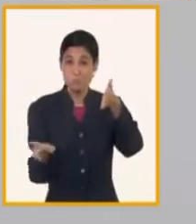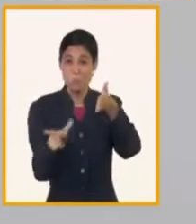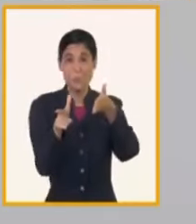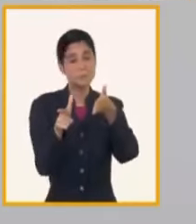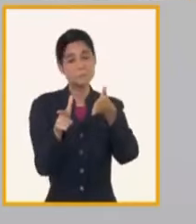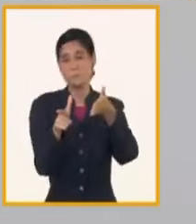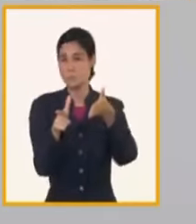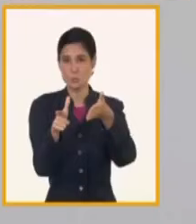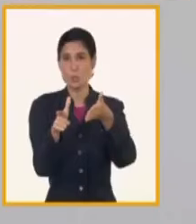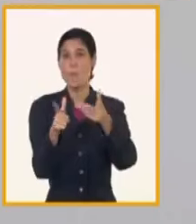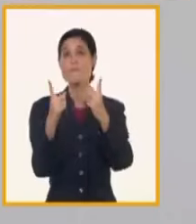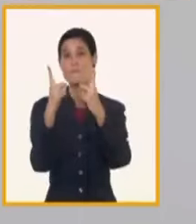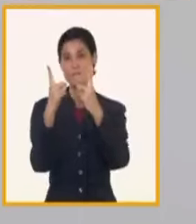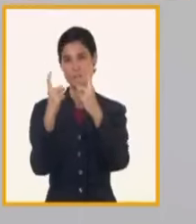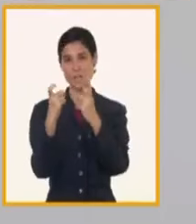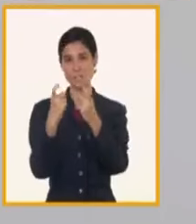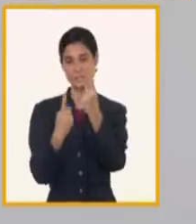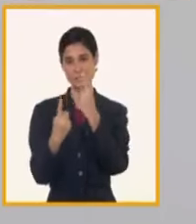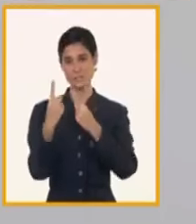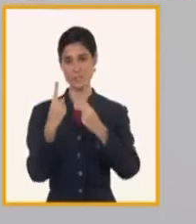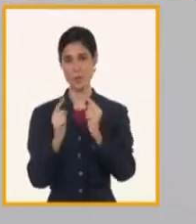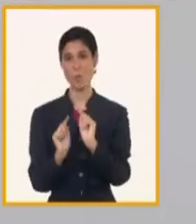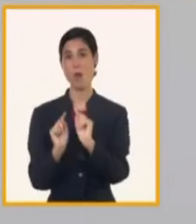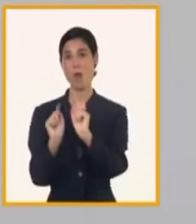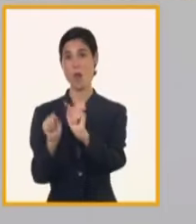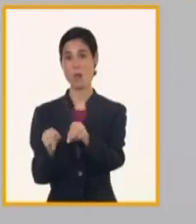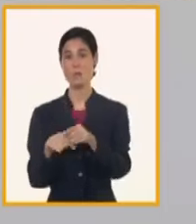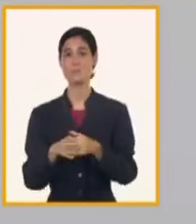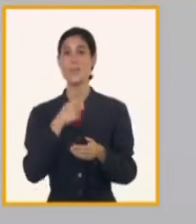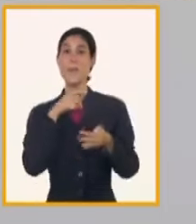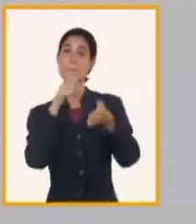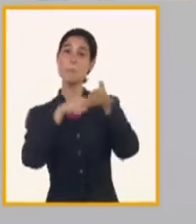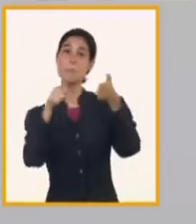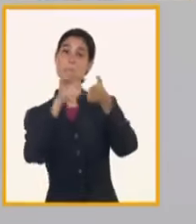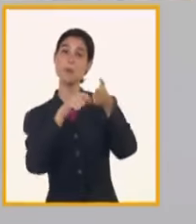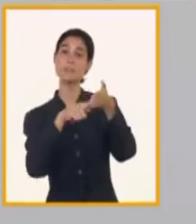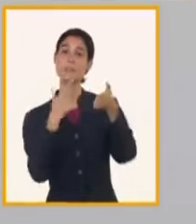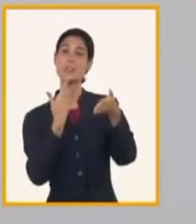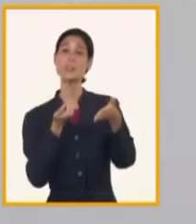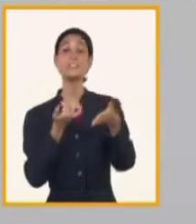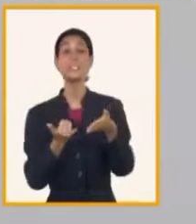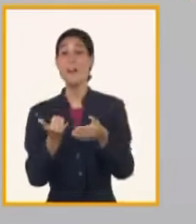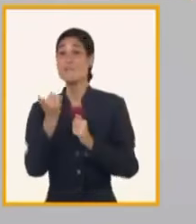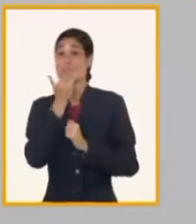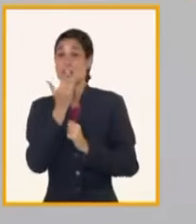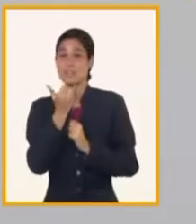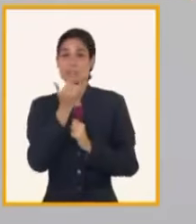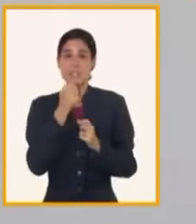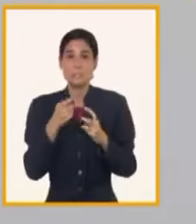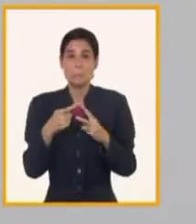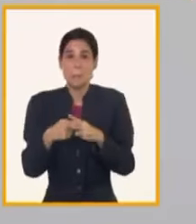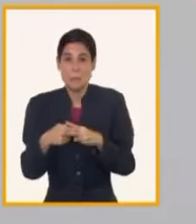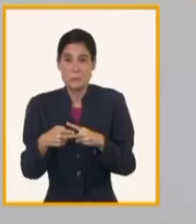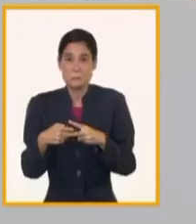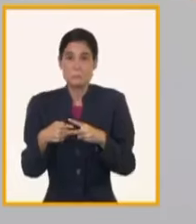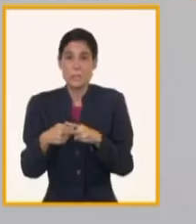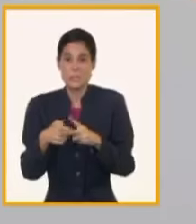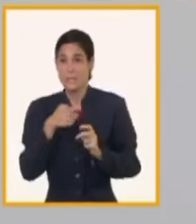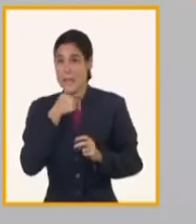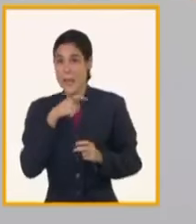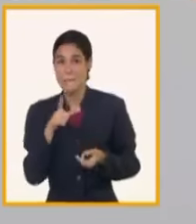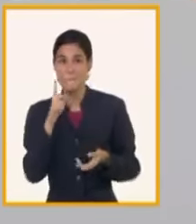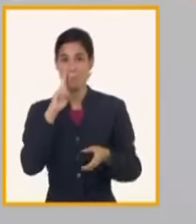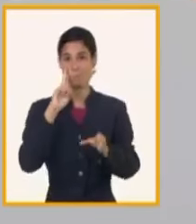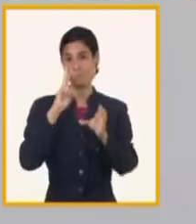que junto con la carga de mantenimiento que teníamos previsto hubo afectaciones importantes en este semestre con el tema del combustible que se